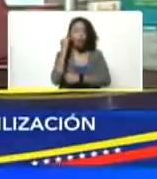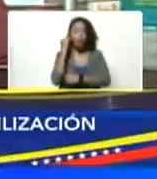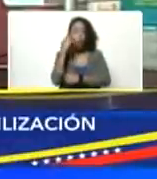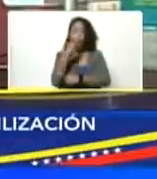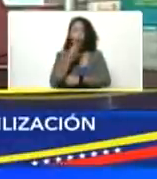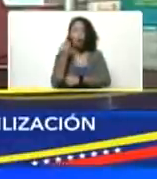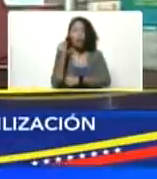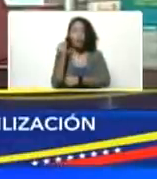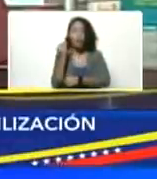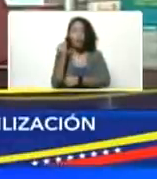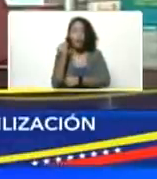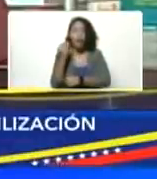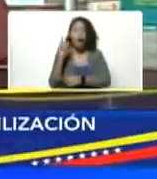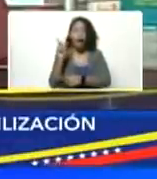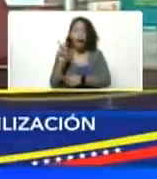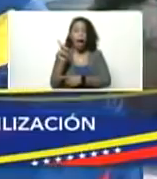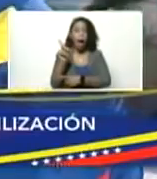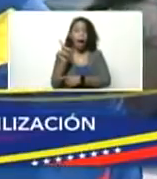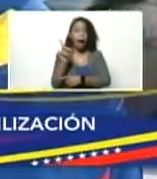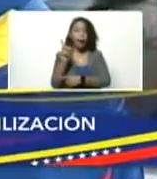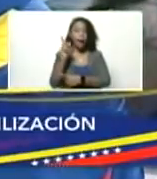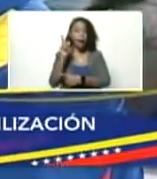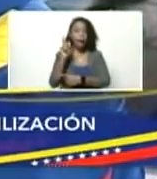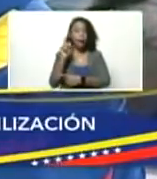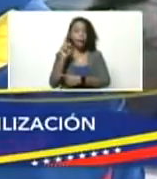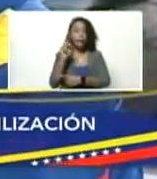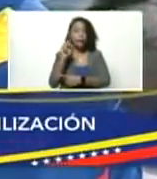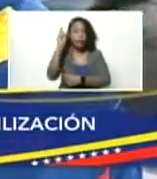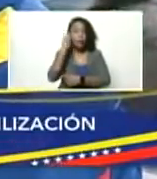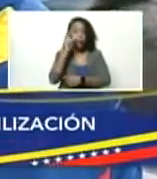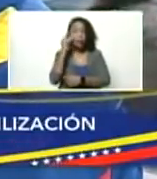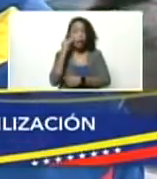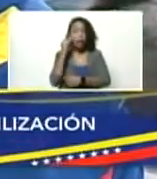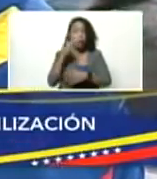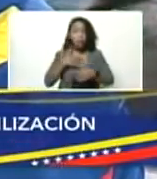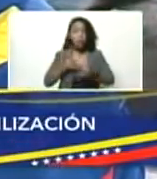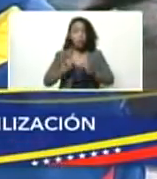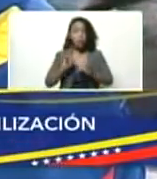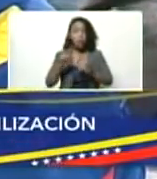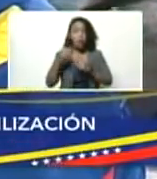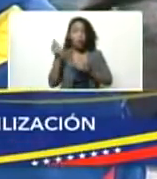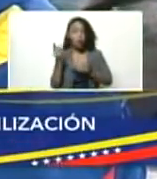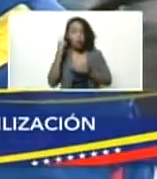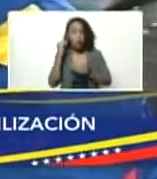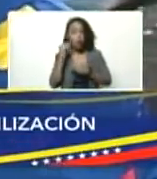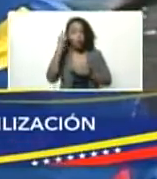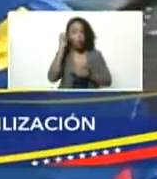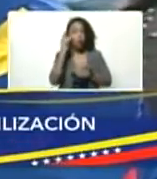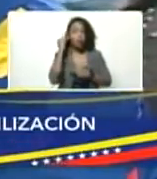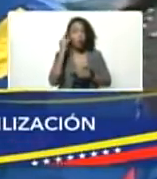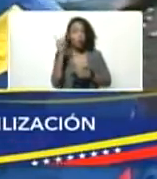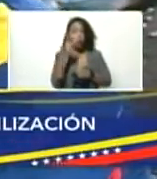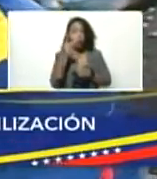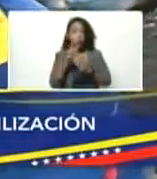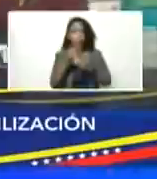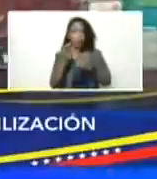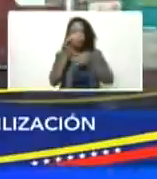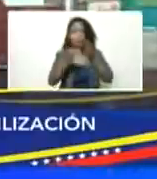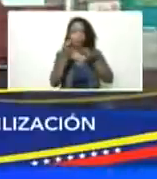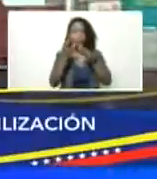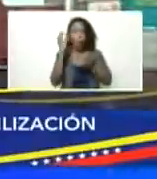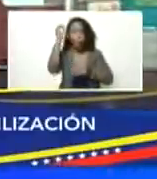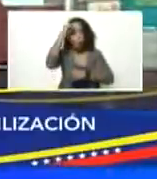diputado Nicolás Ernesto Maduro Guerra y a la diputada de Margarita América Salazar. Conversadito, por favor,